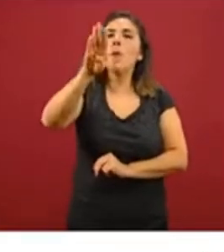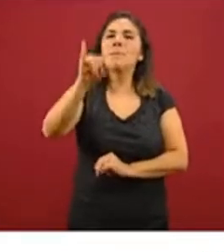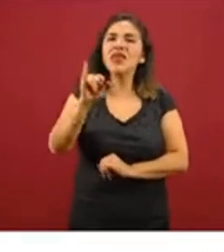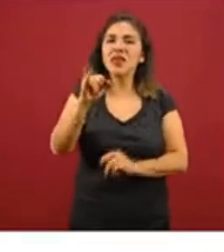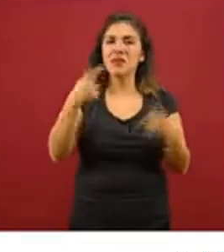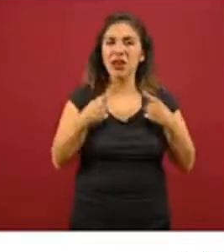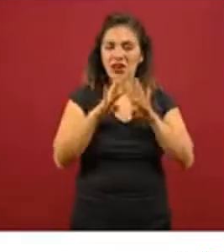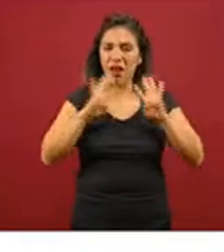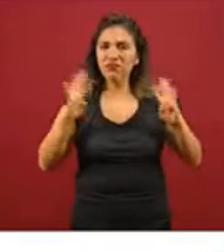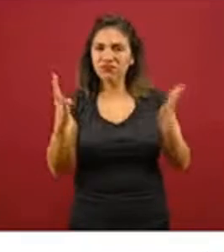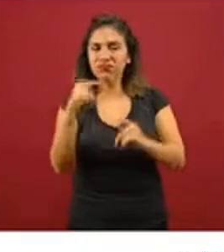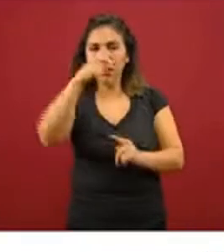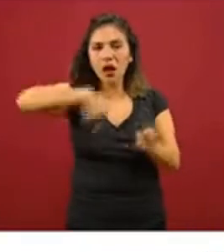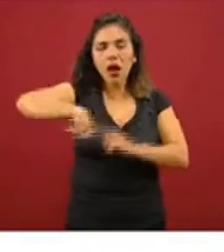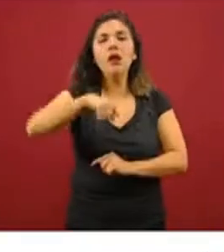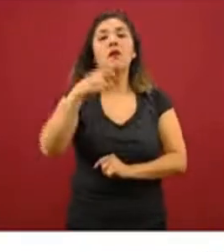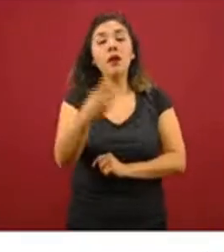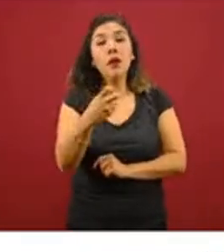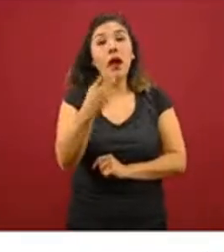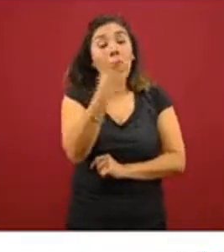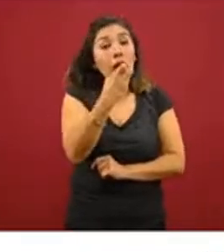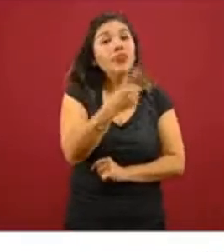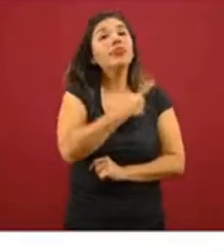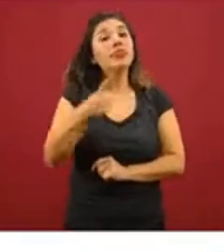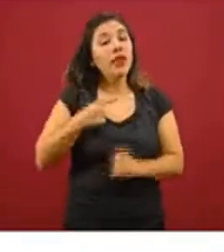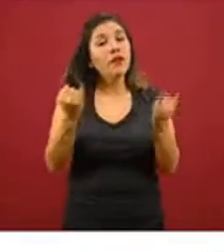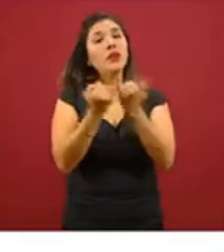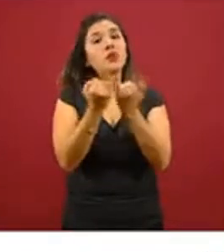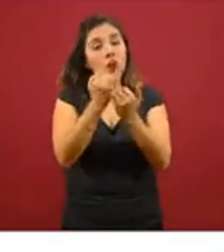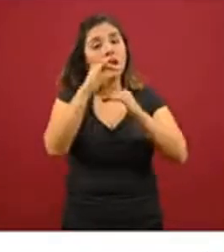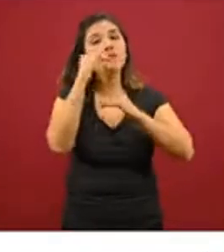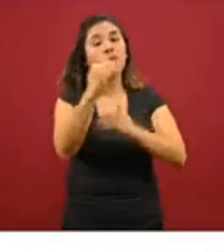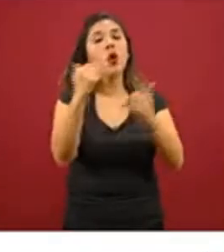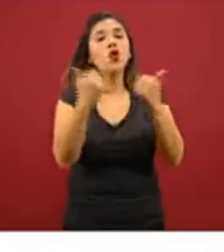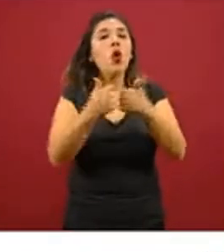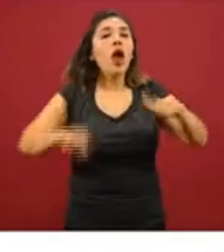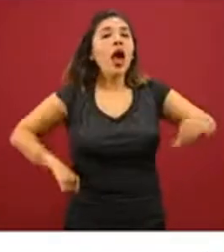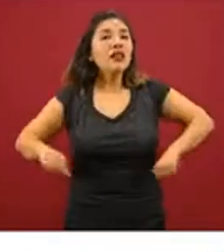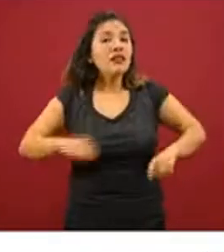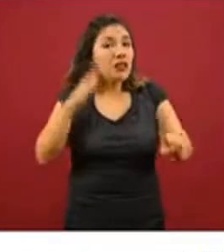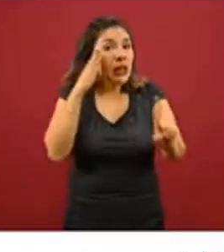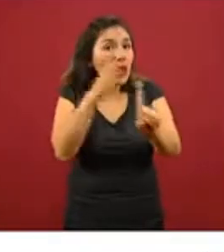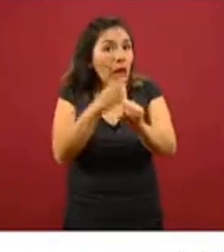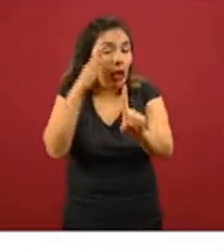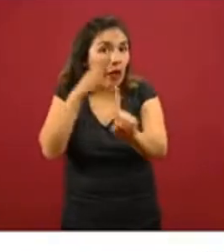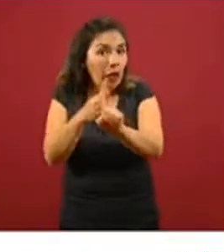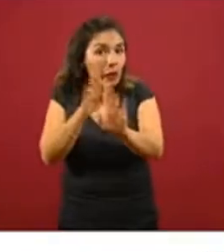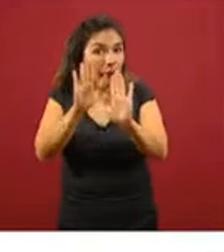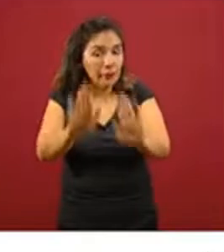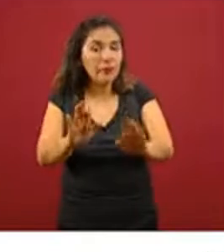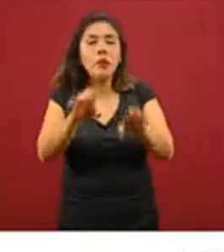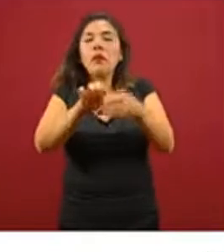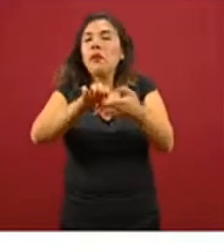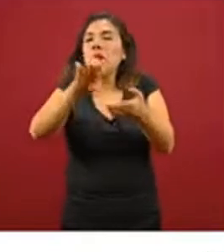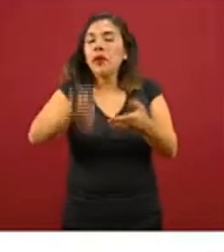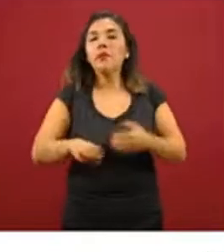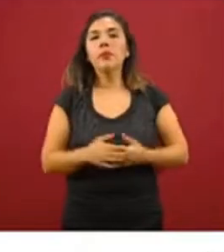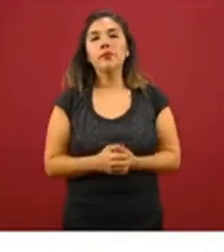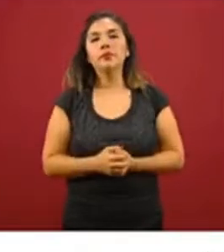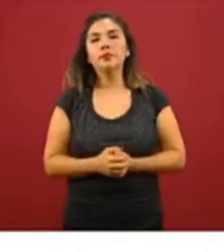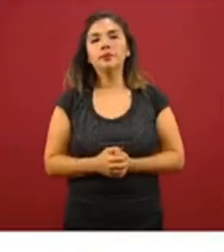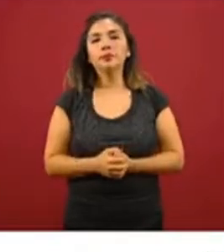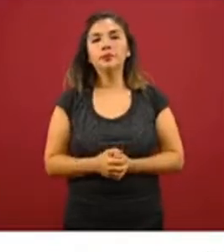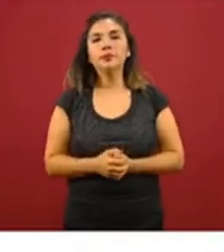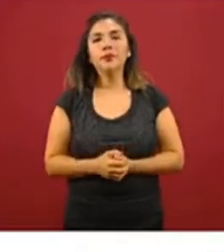como tal, pero para las cuales también tenemos precisamente actividades específicas. Si nos vamos, por ejemplo, a